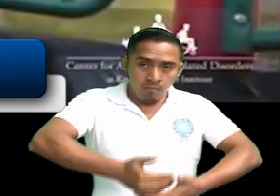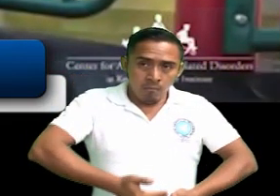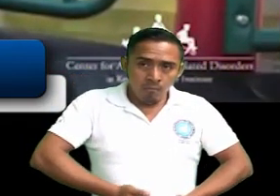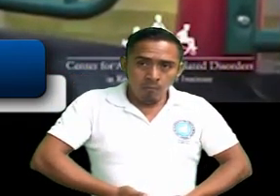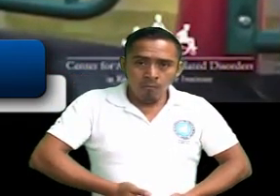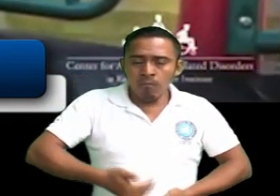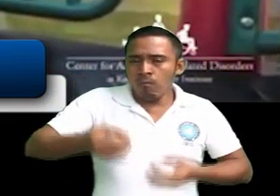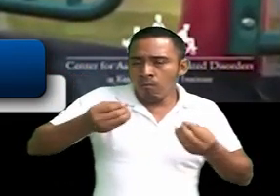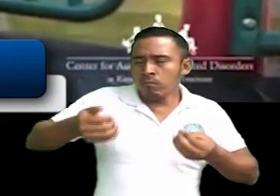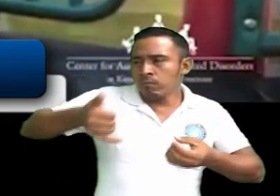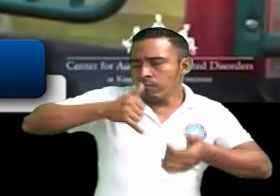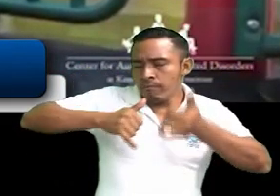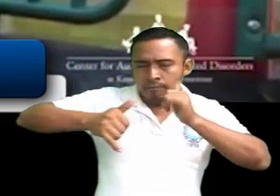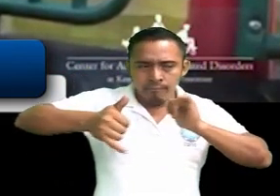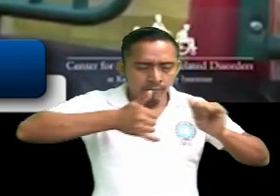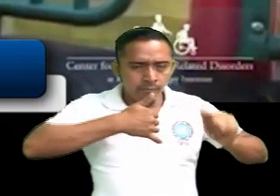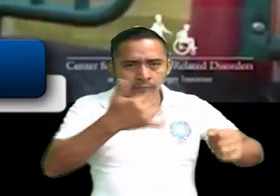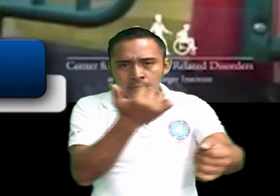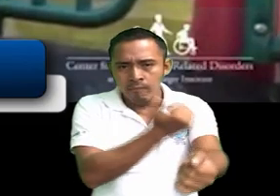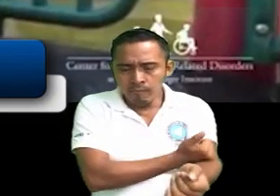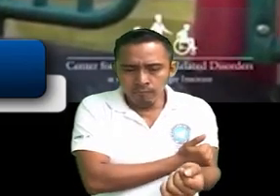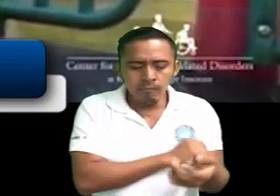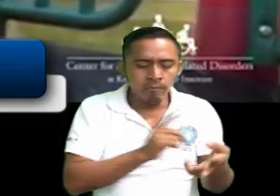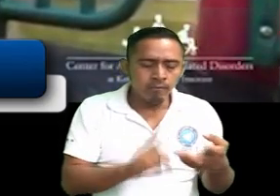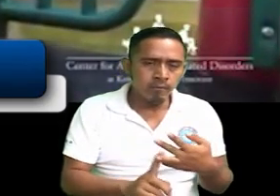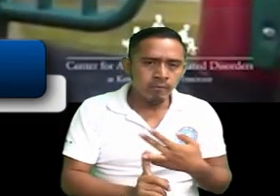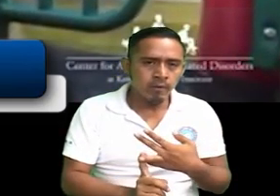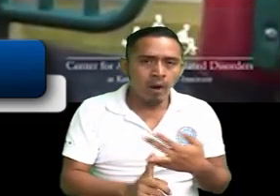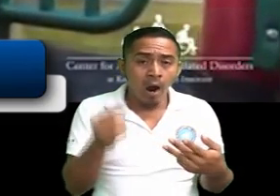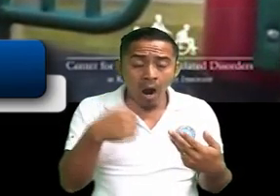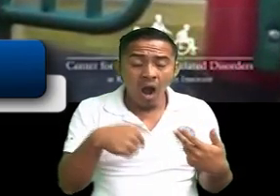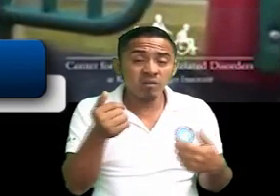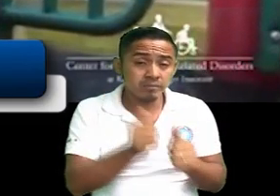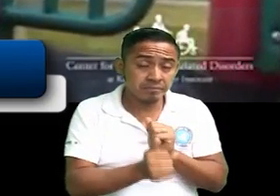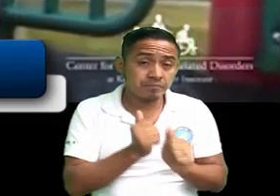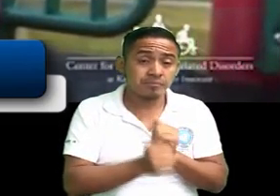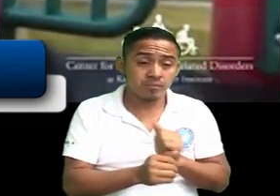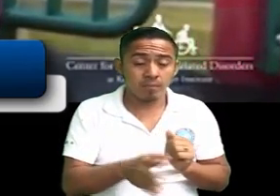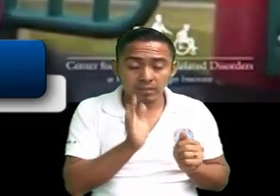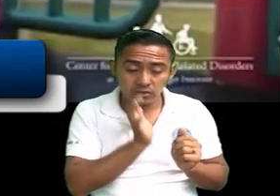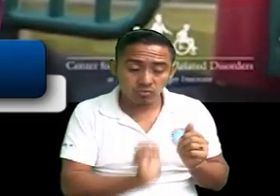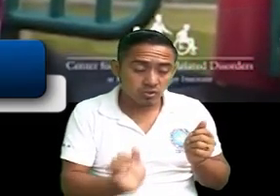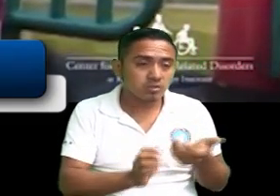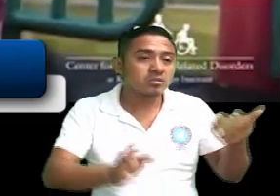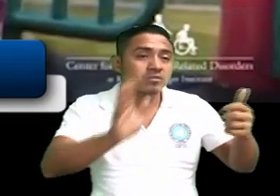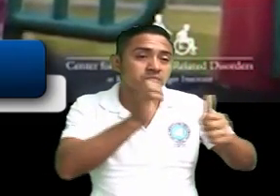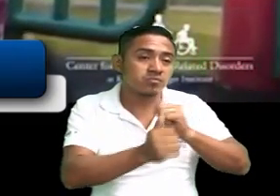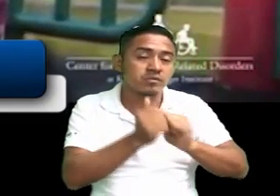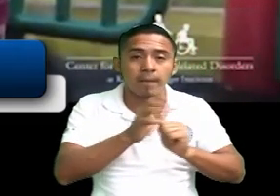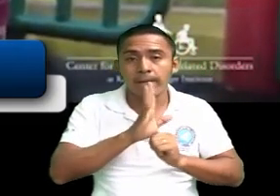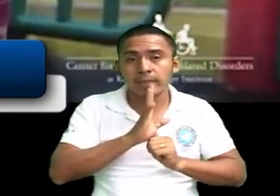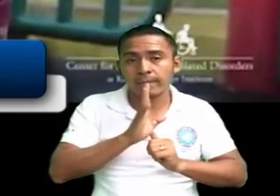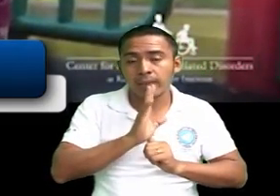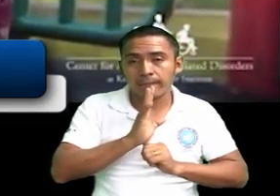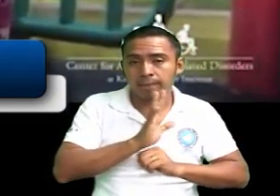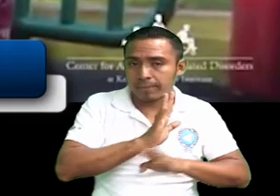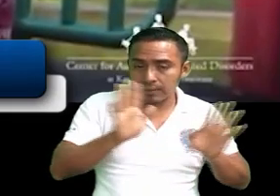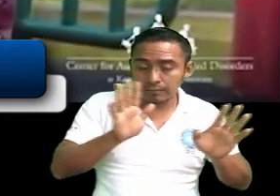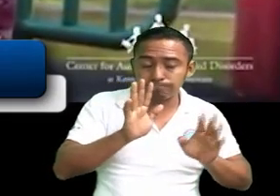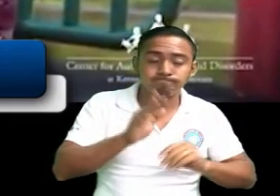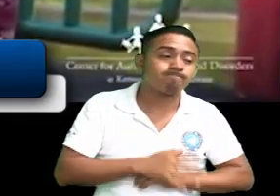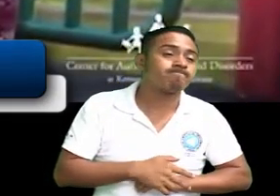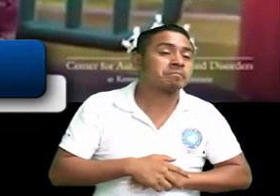niños desarrollen su lenguaje. Otros factores de los que el niño retrasan su trastorno del lenguaje es